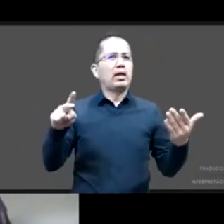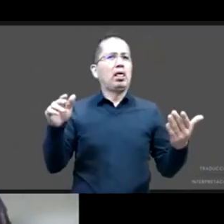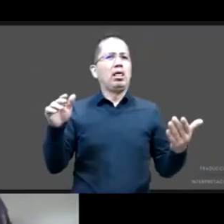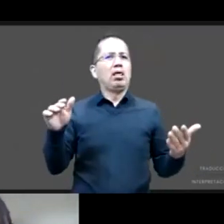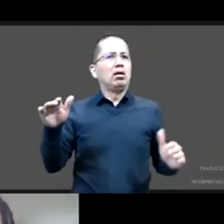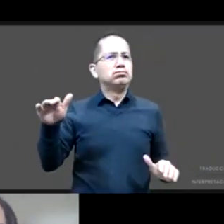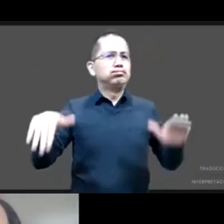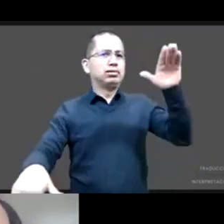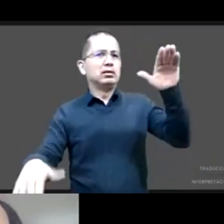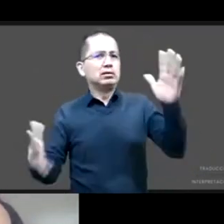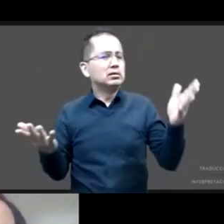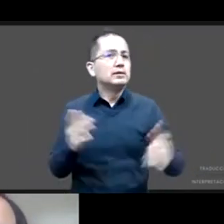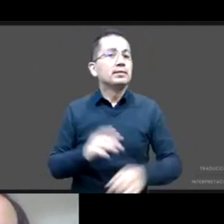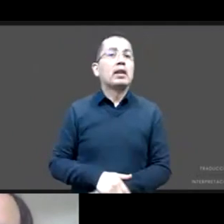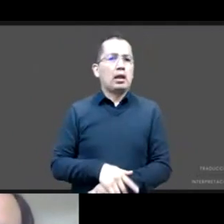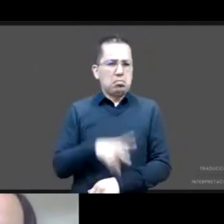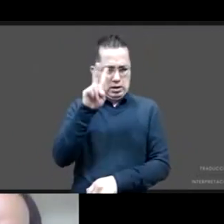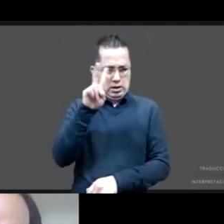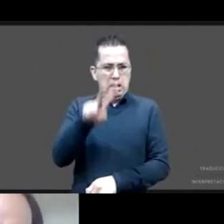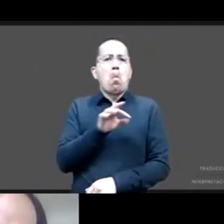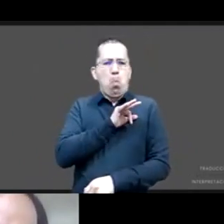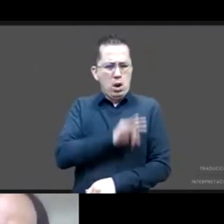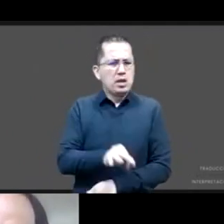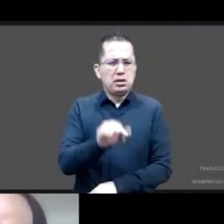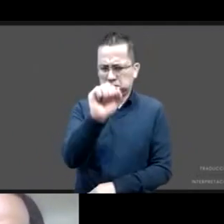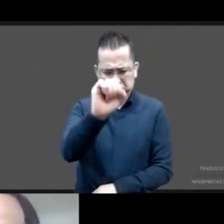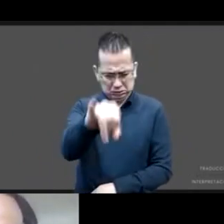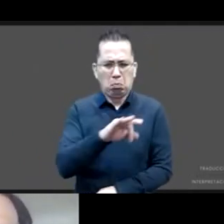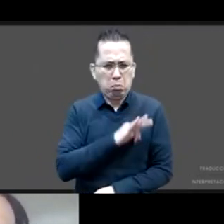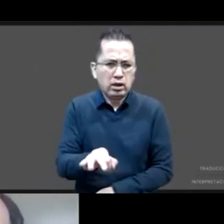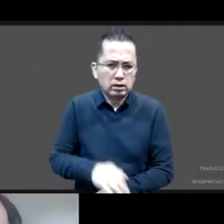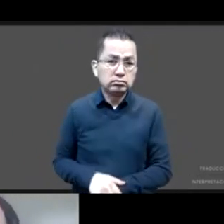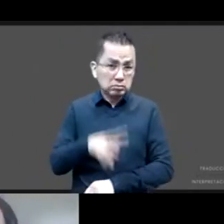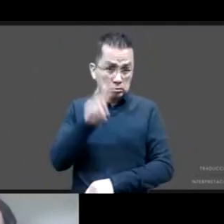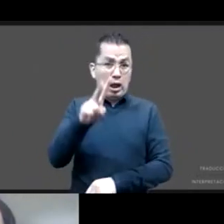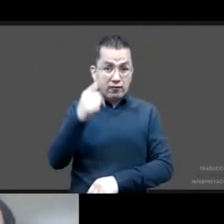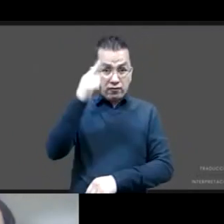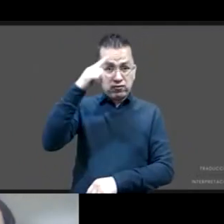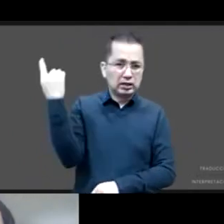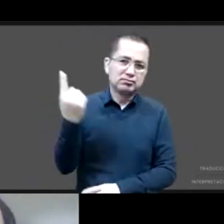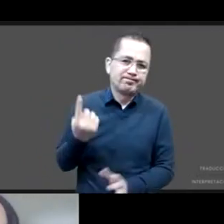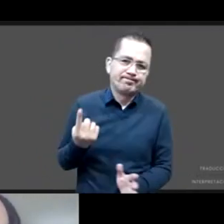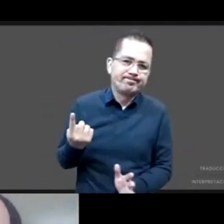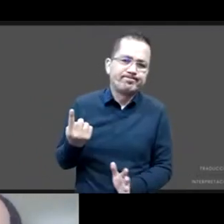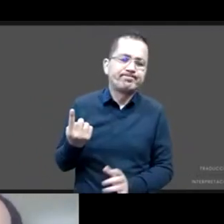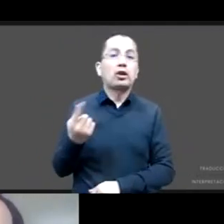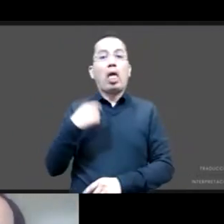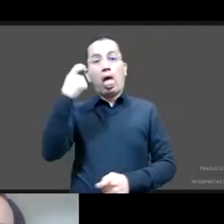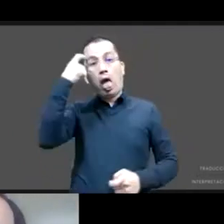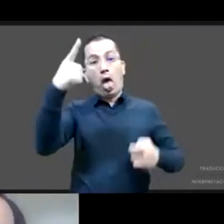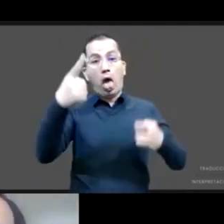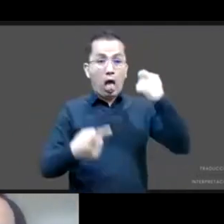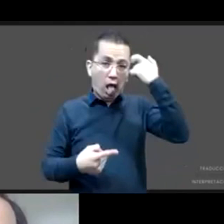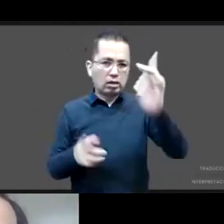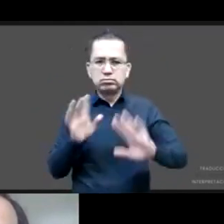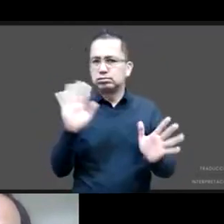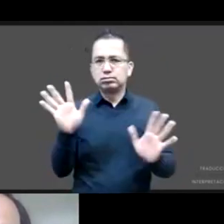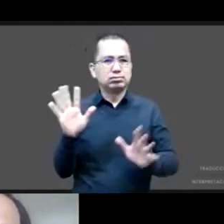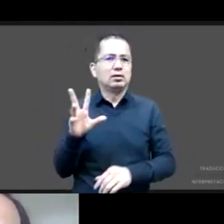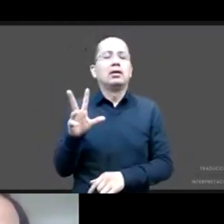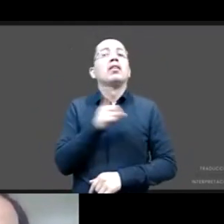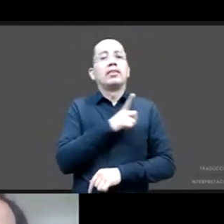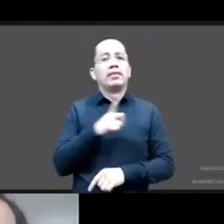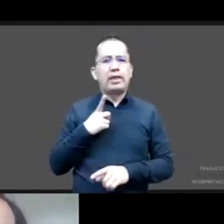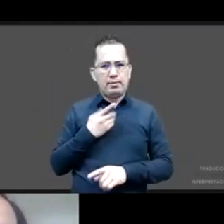fácil ni que sea improvisando tiene que haber estrategias sólidas técnicamente sólidas para